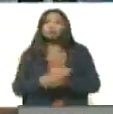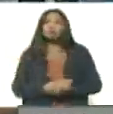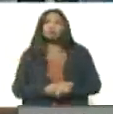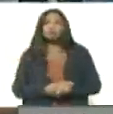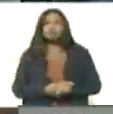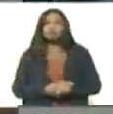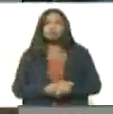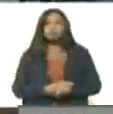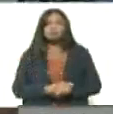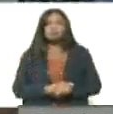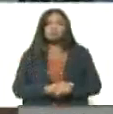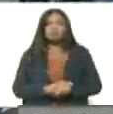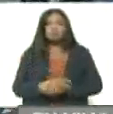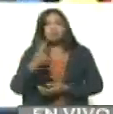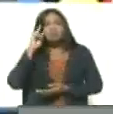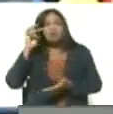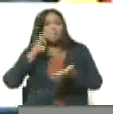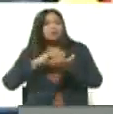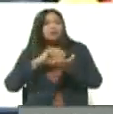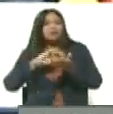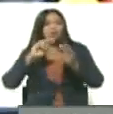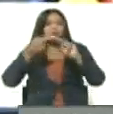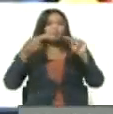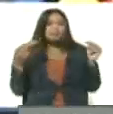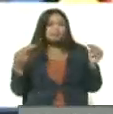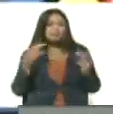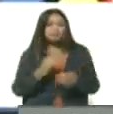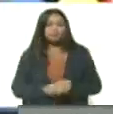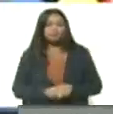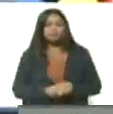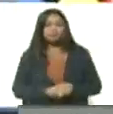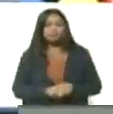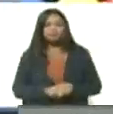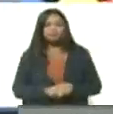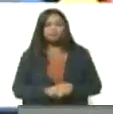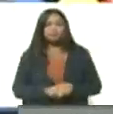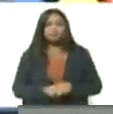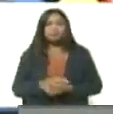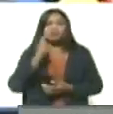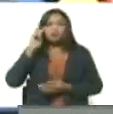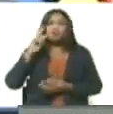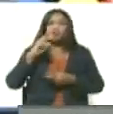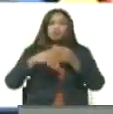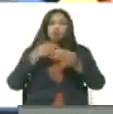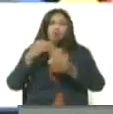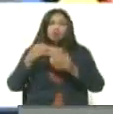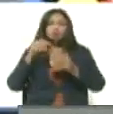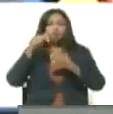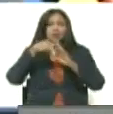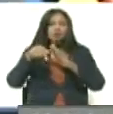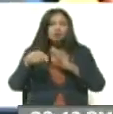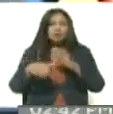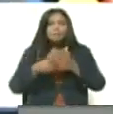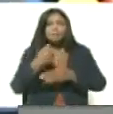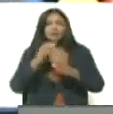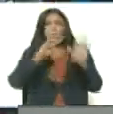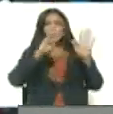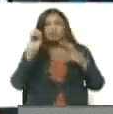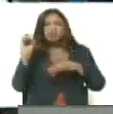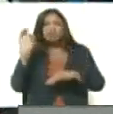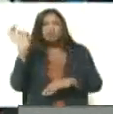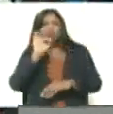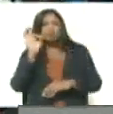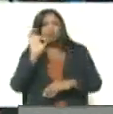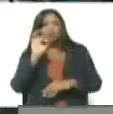al ver a Miranda en paz, al ver cómo hemos bajado en más de un 90%